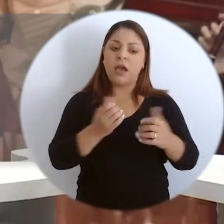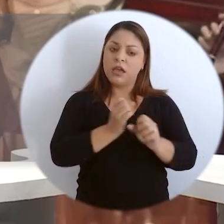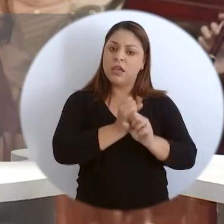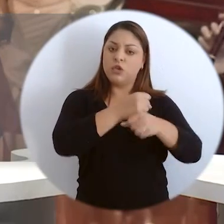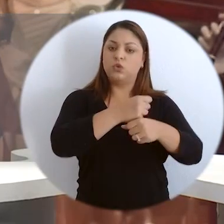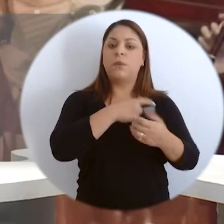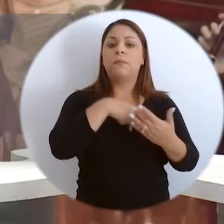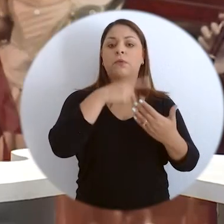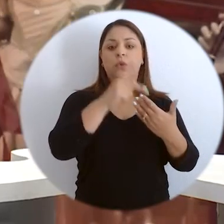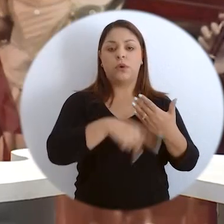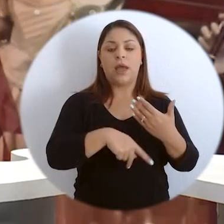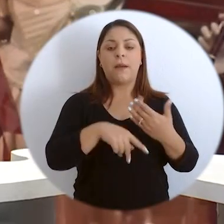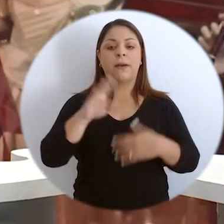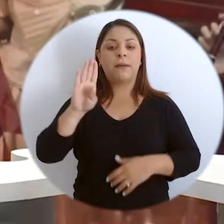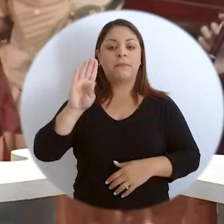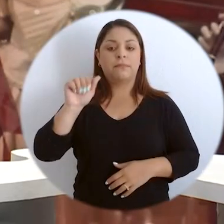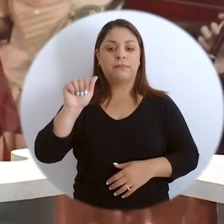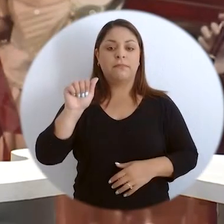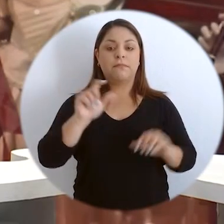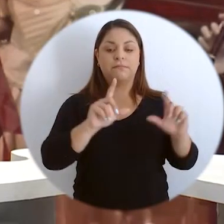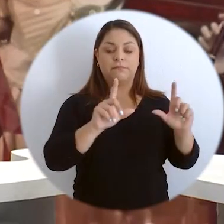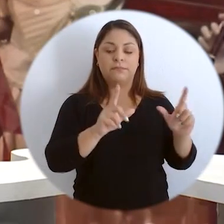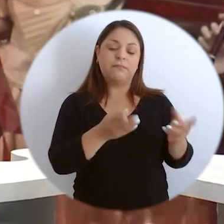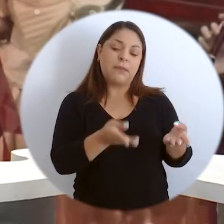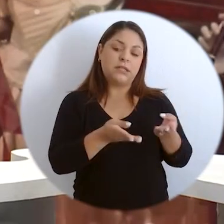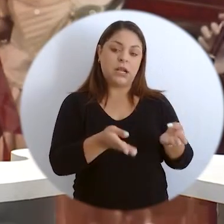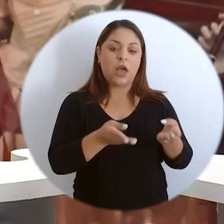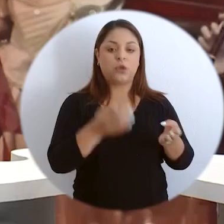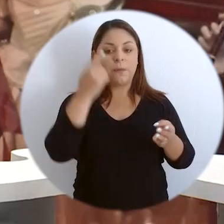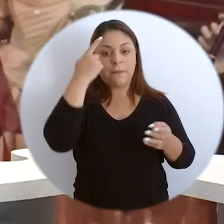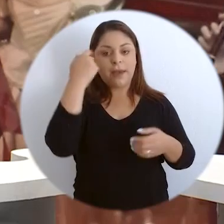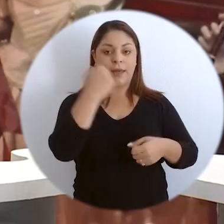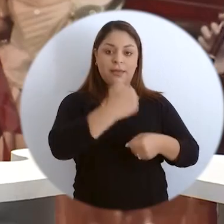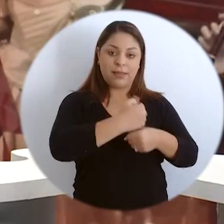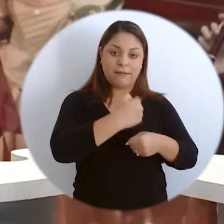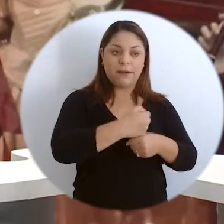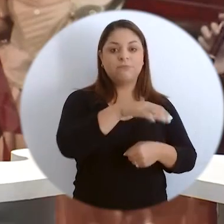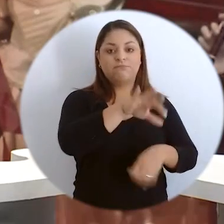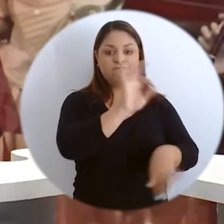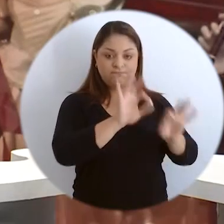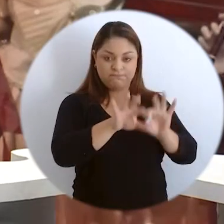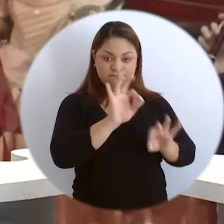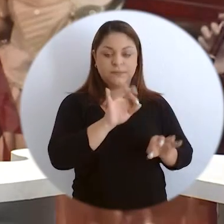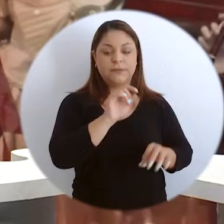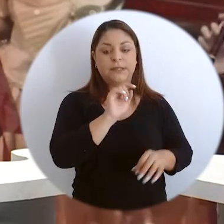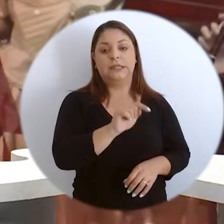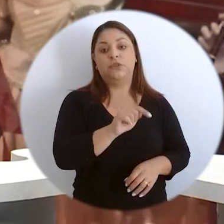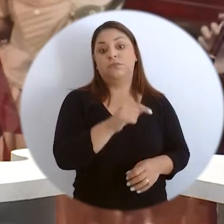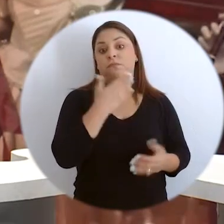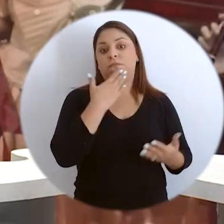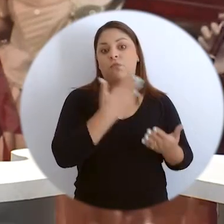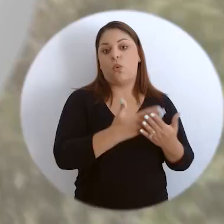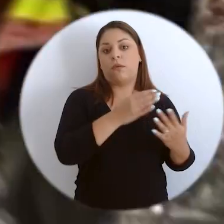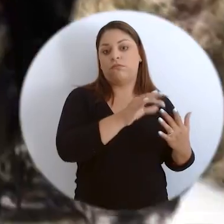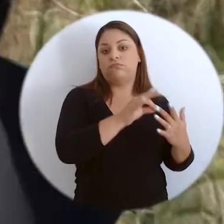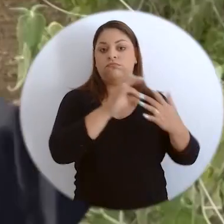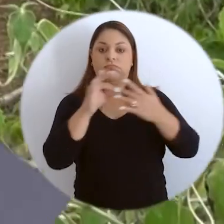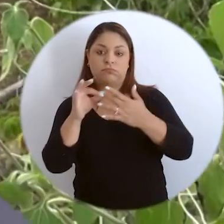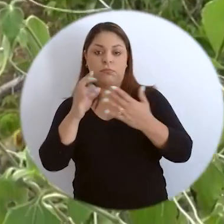Observatorio de Política Nacional de la Universidad de Costa Rica, quien enumeró los aciertos y desaciertos de la actual administración Chávez